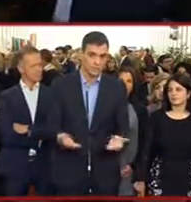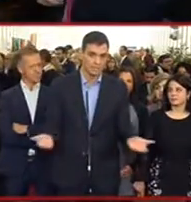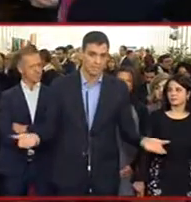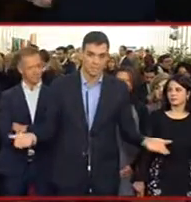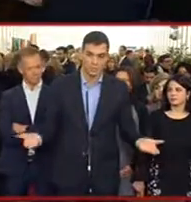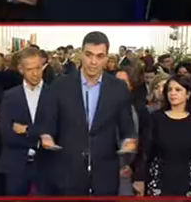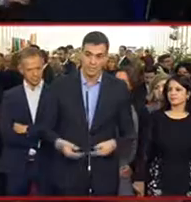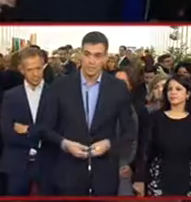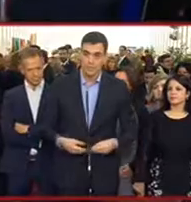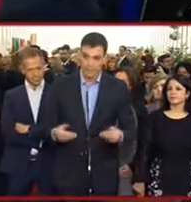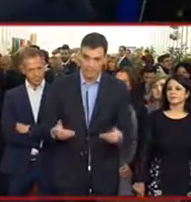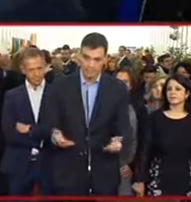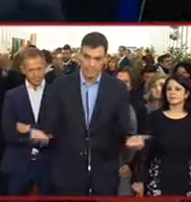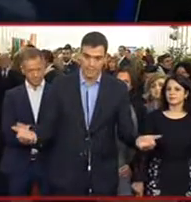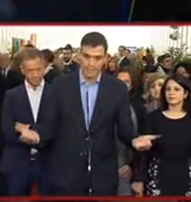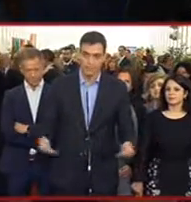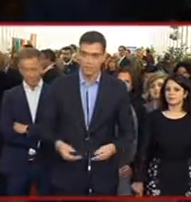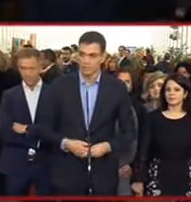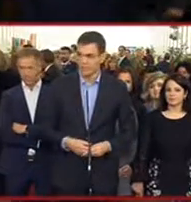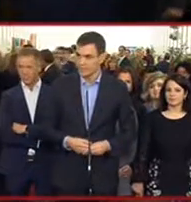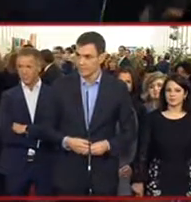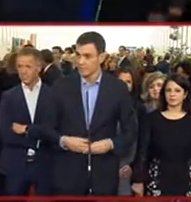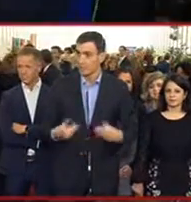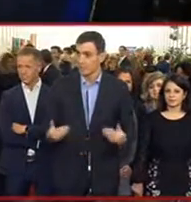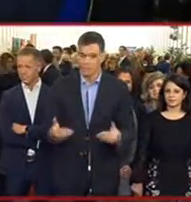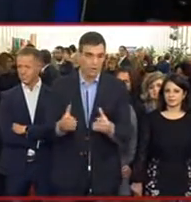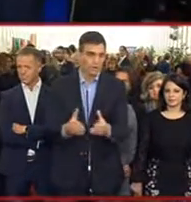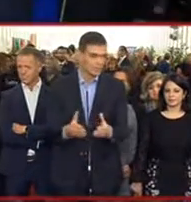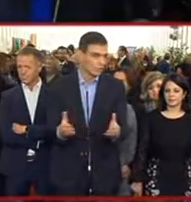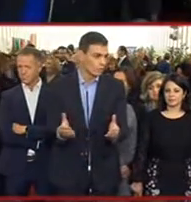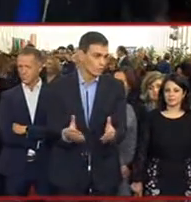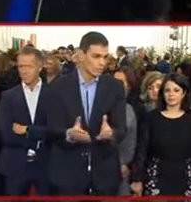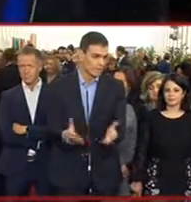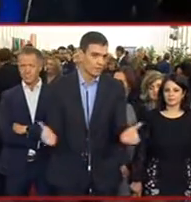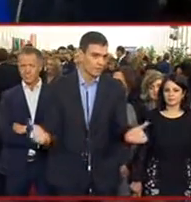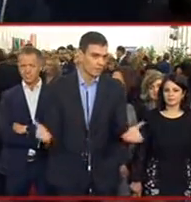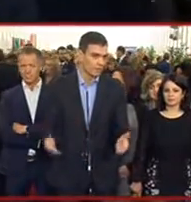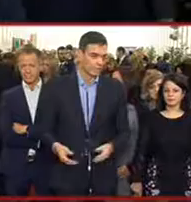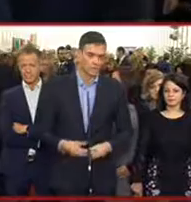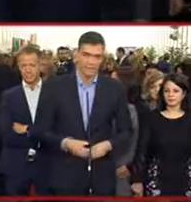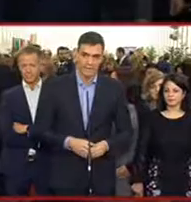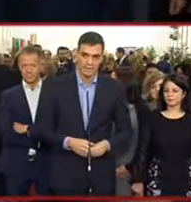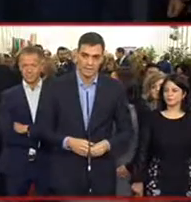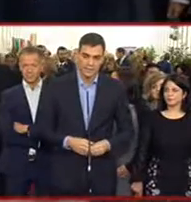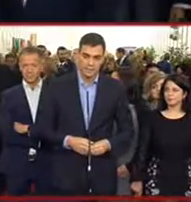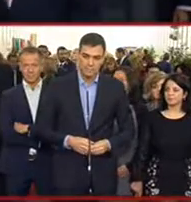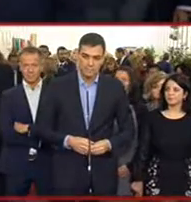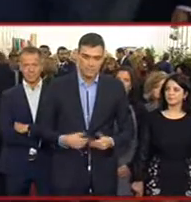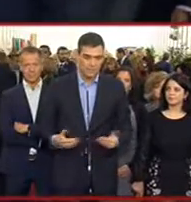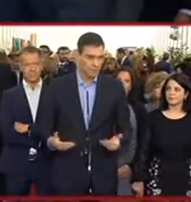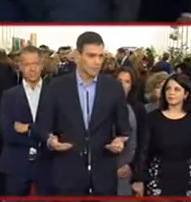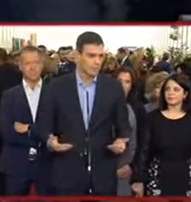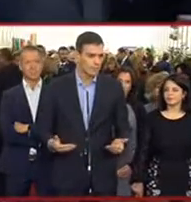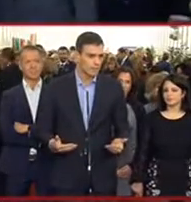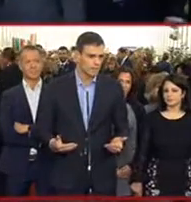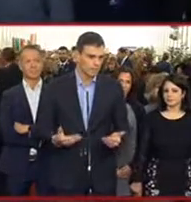no solamente del PSOE. En enero de 2017 se comprometió a presentar un modelo de financiación autonómica durante este año. Y en